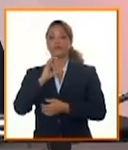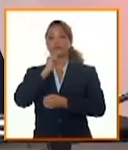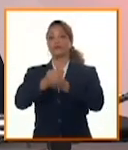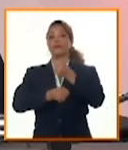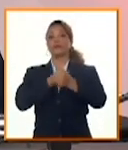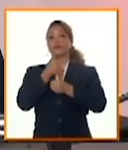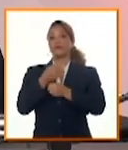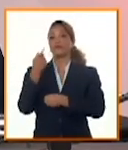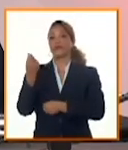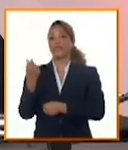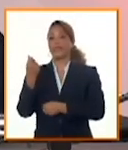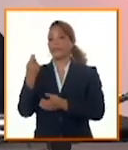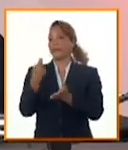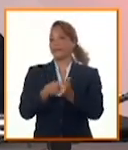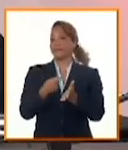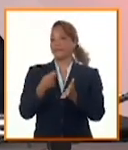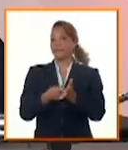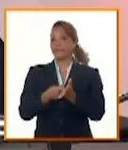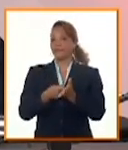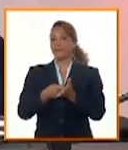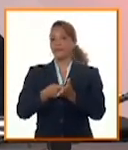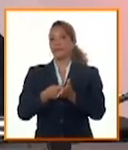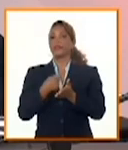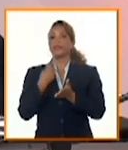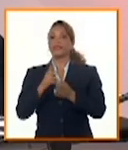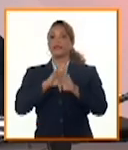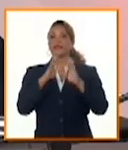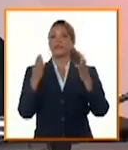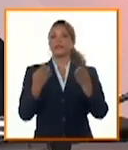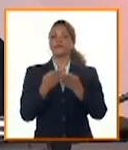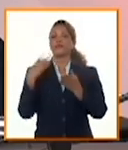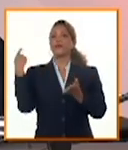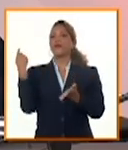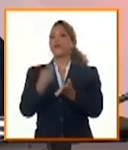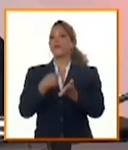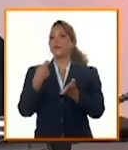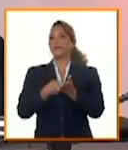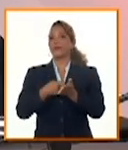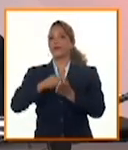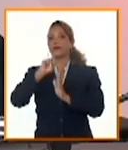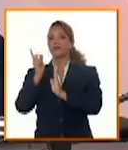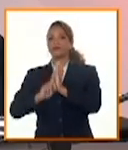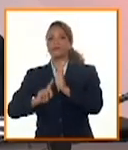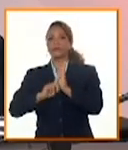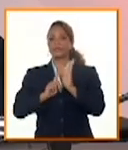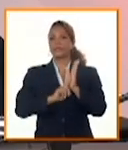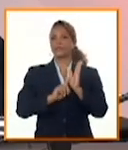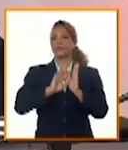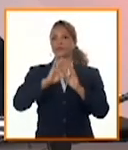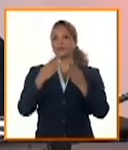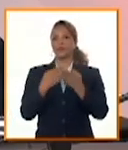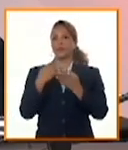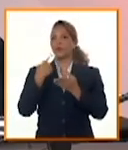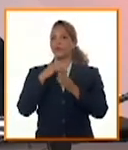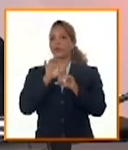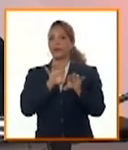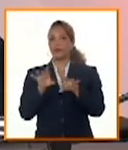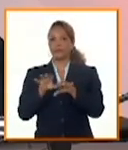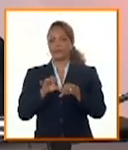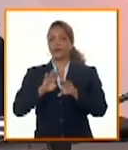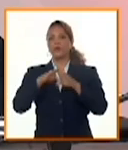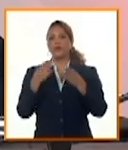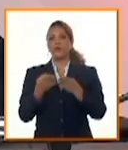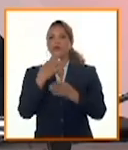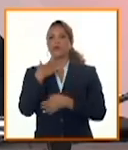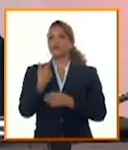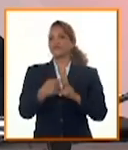efectivo en el uso también de todas las los pagos electrónicos Cuáles son Pues los caminos que se pueden